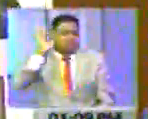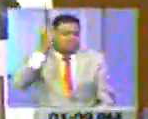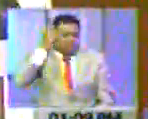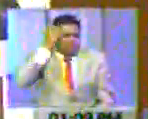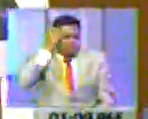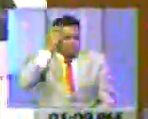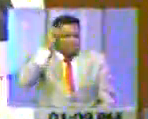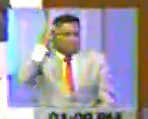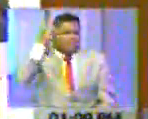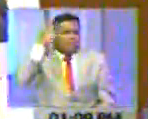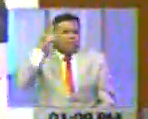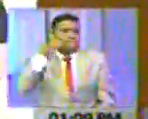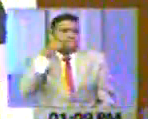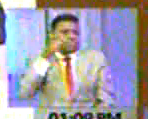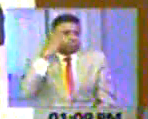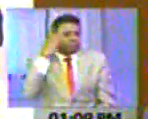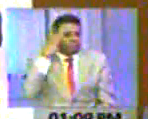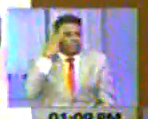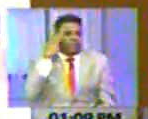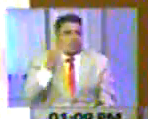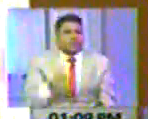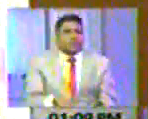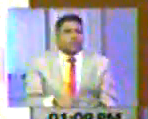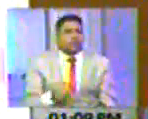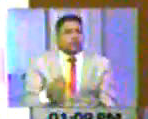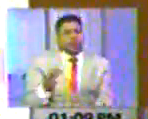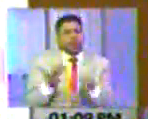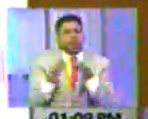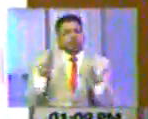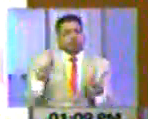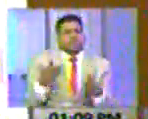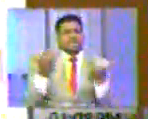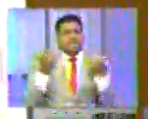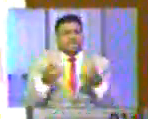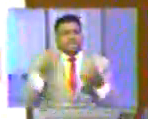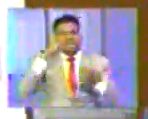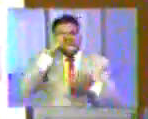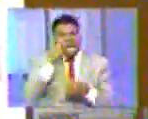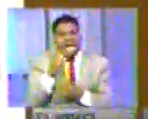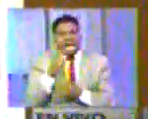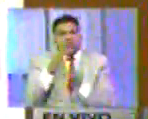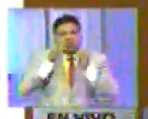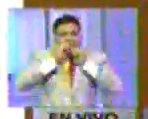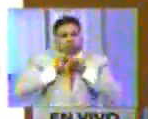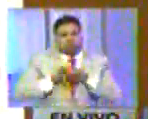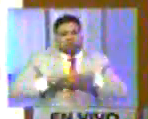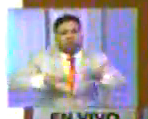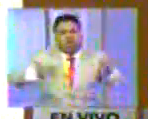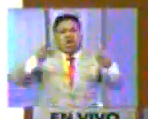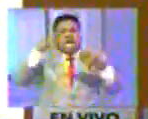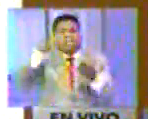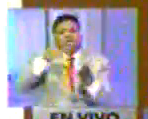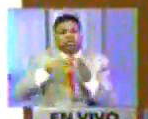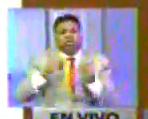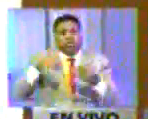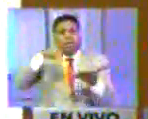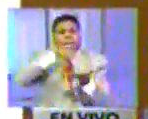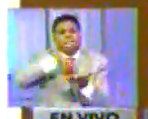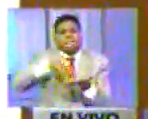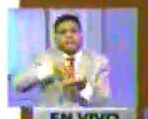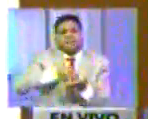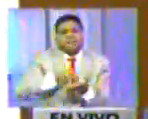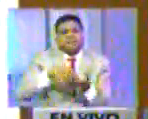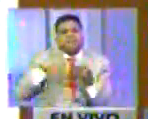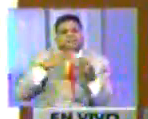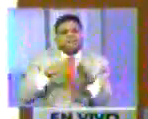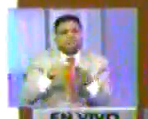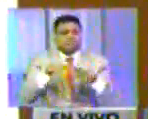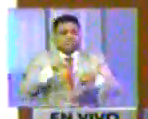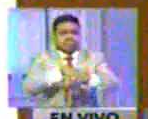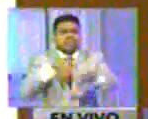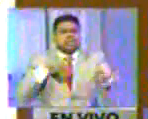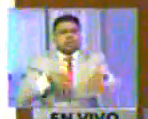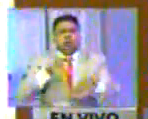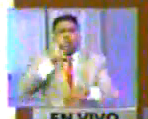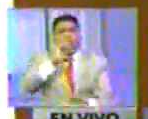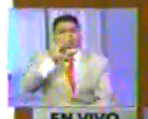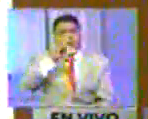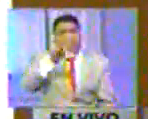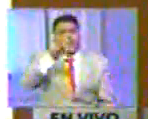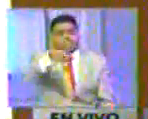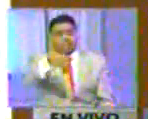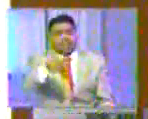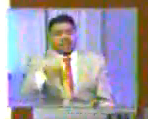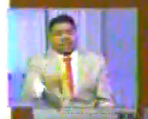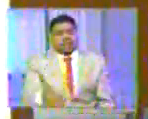No es casual que en este año se hayan desplegado en el estado Miranda la mayor cantidad de OLP